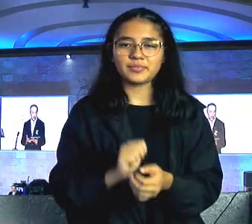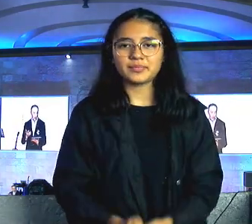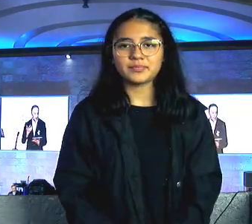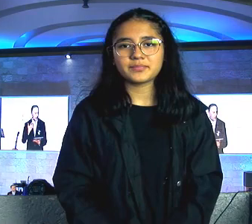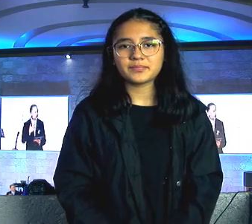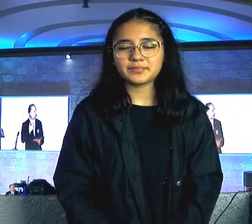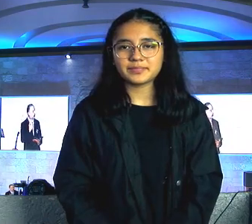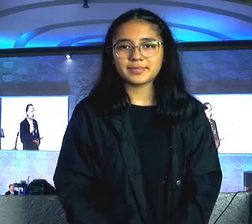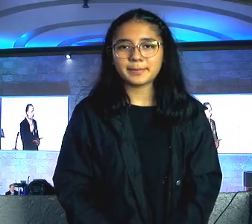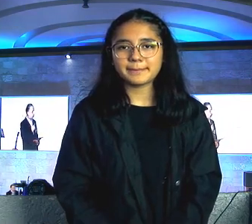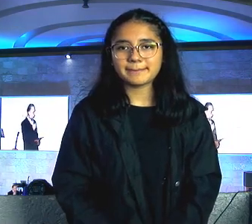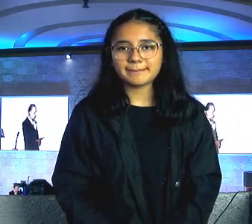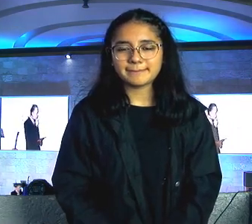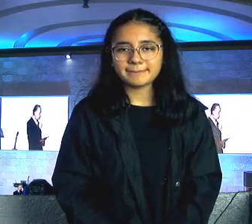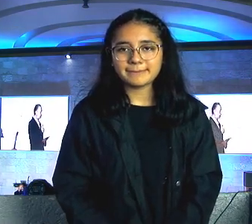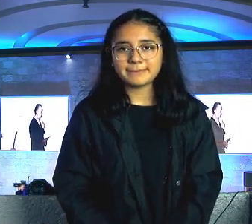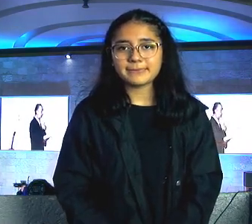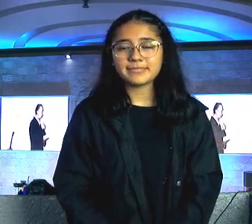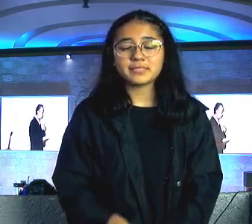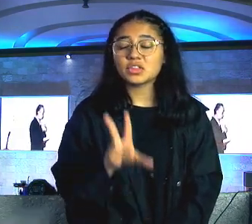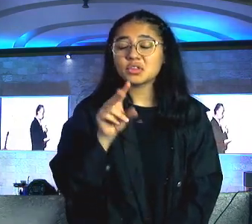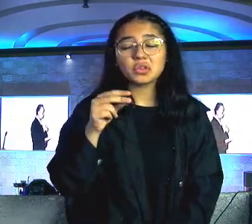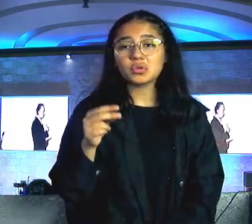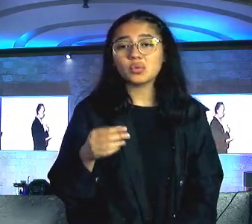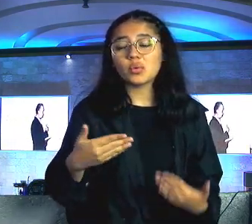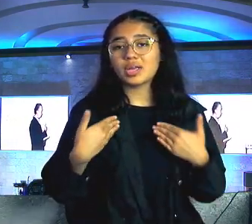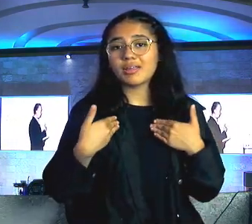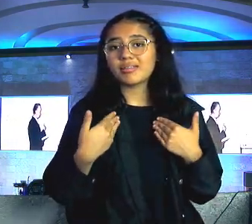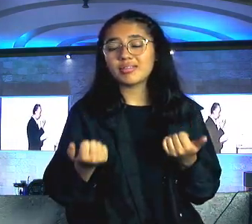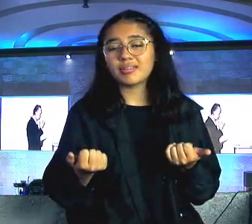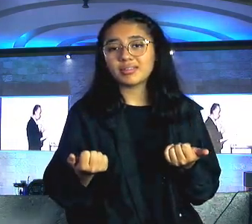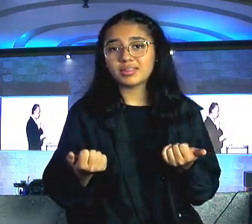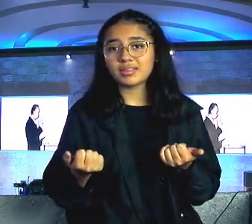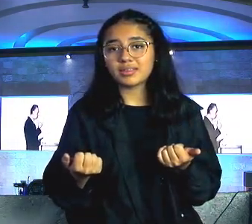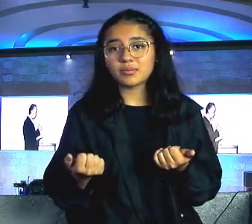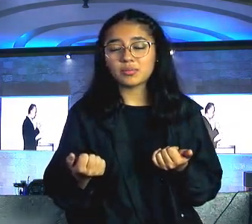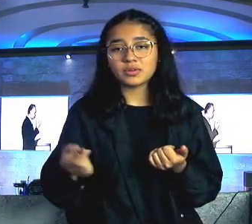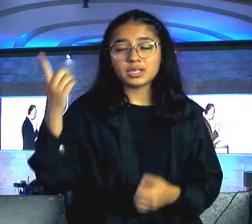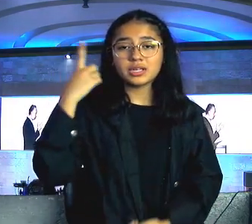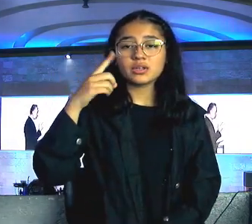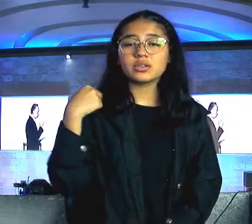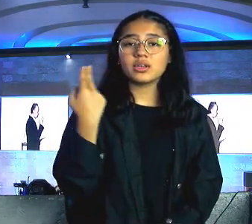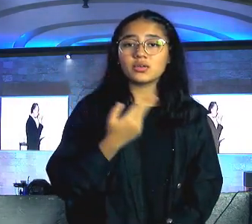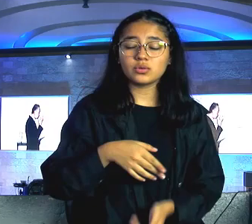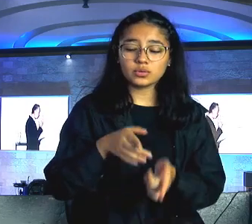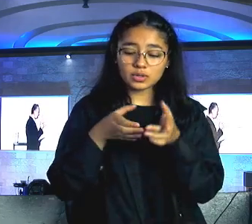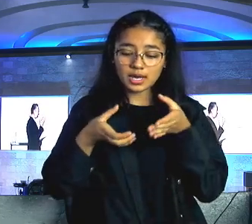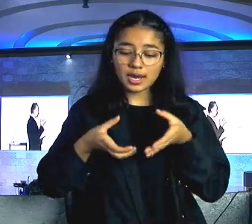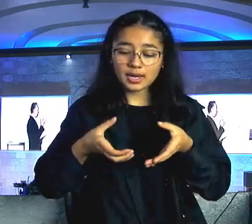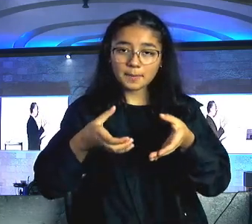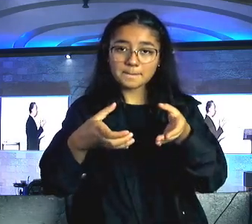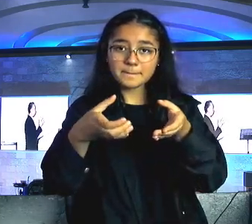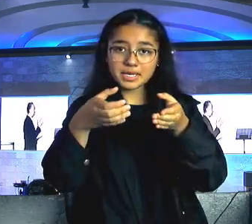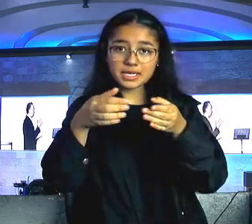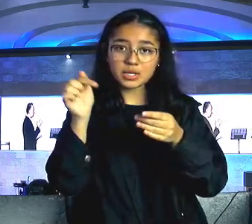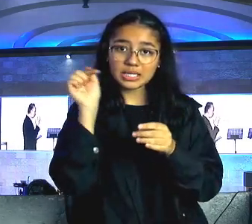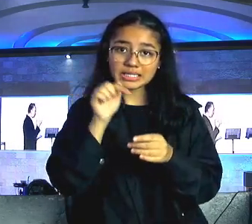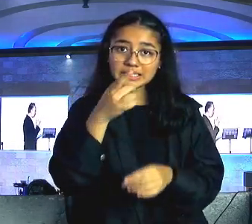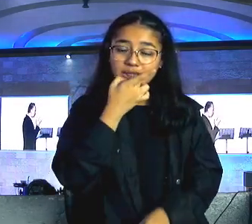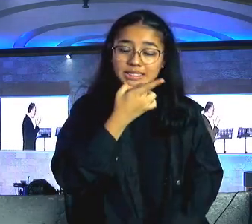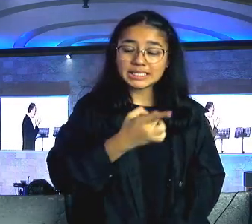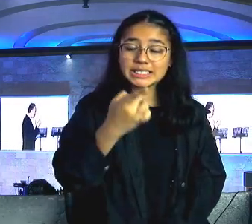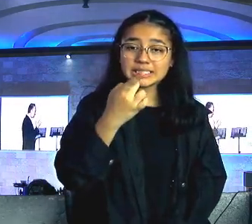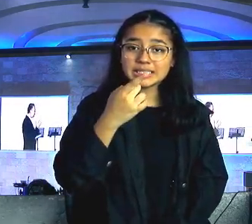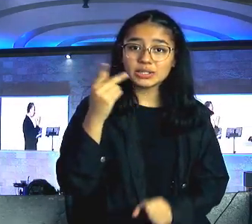A veces no entendemos que Dios nos marca un camino y nos está diciendo lo que nos